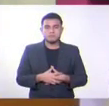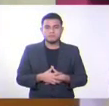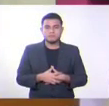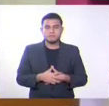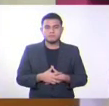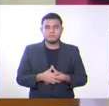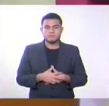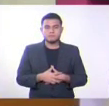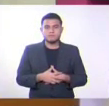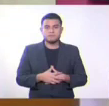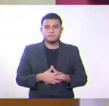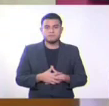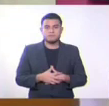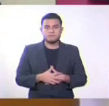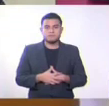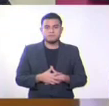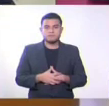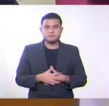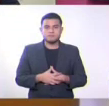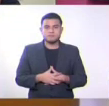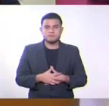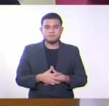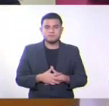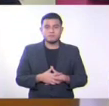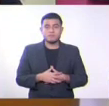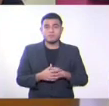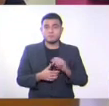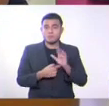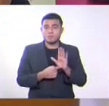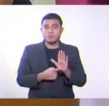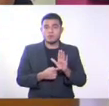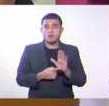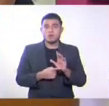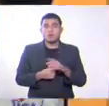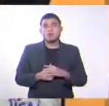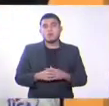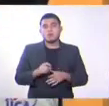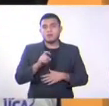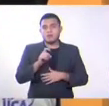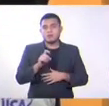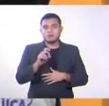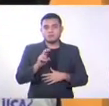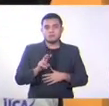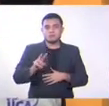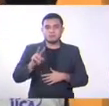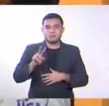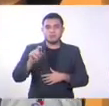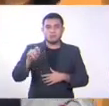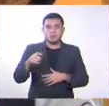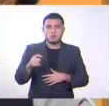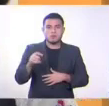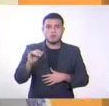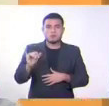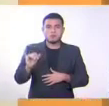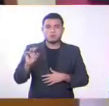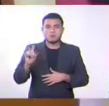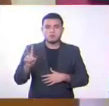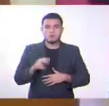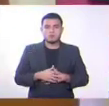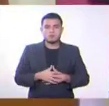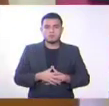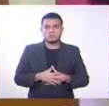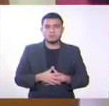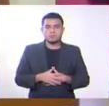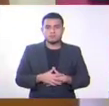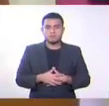1. Y aquí sería x sub 2, Y sub 2. y sub 2. Entonces